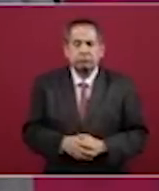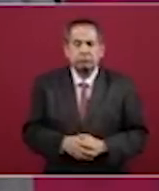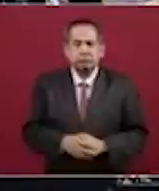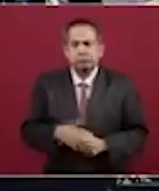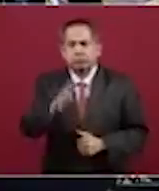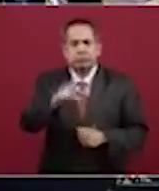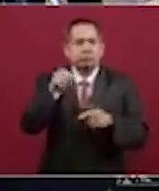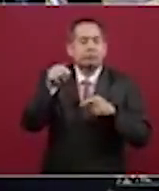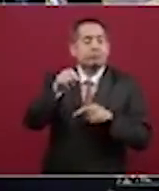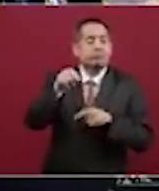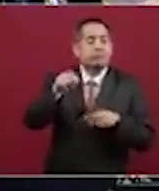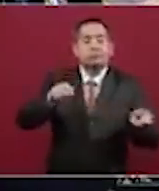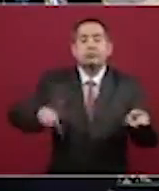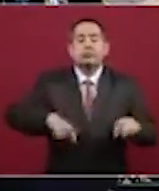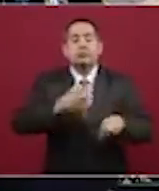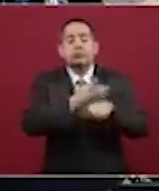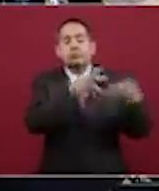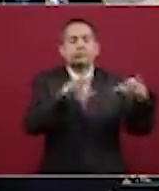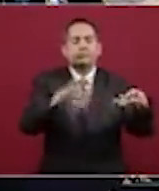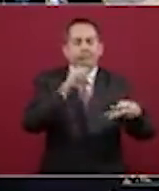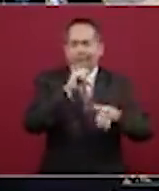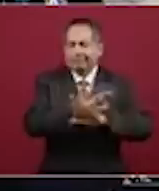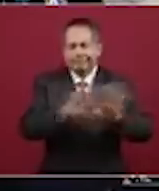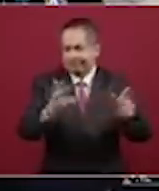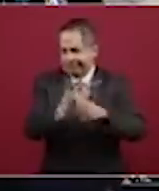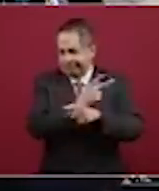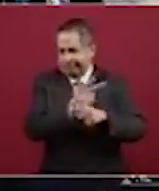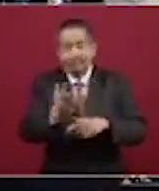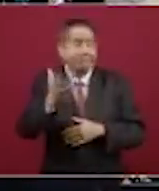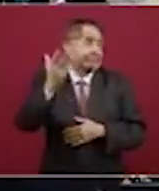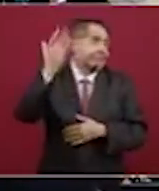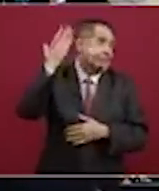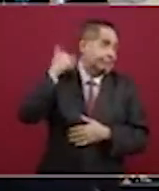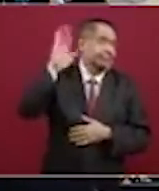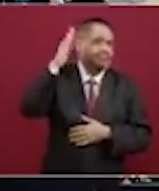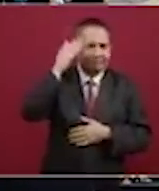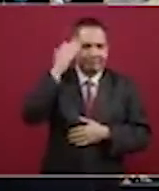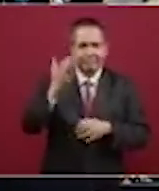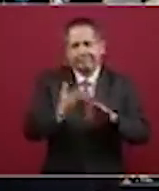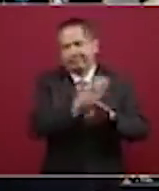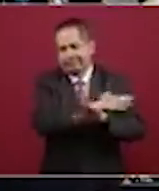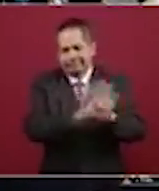ya no regañan en Gobernación, ya